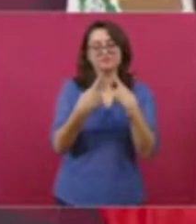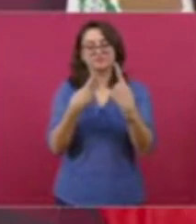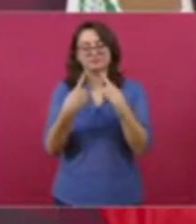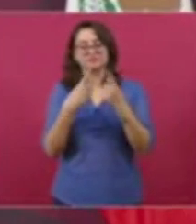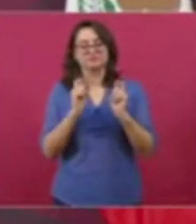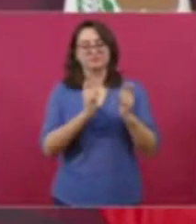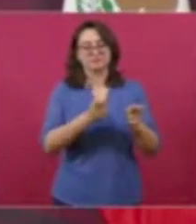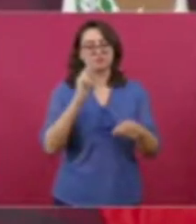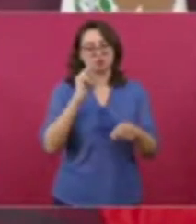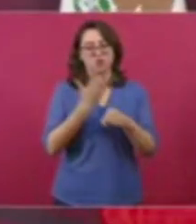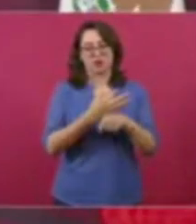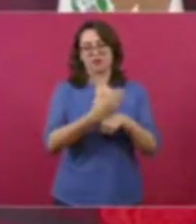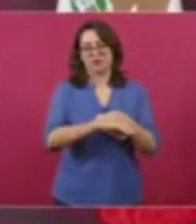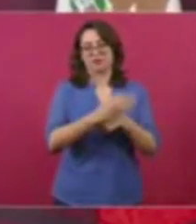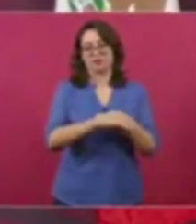que es el encargado de despacho.